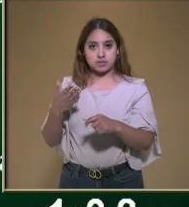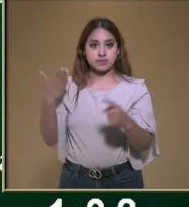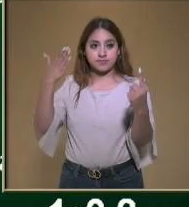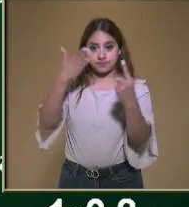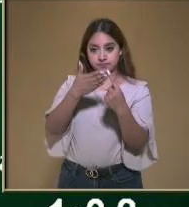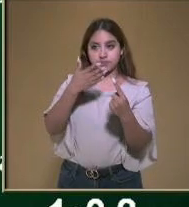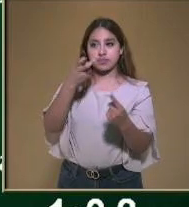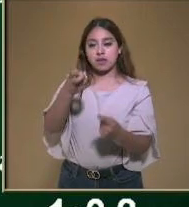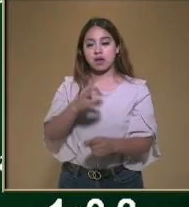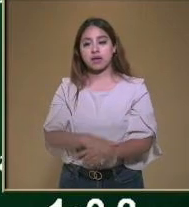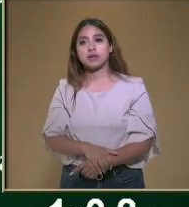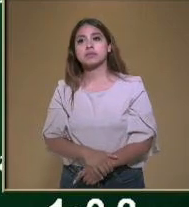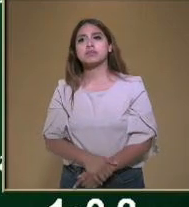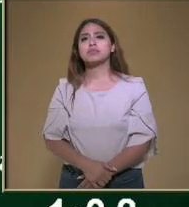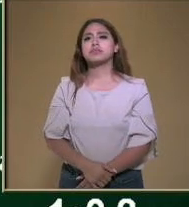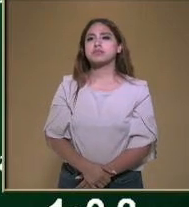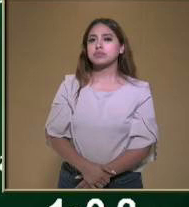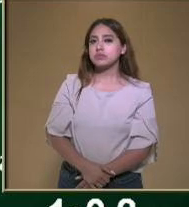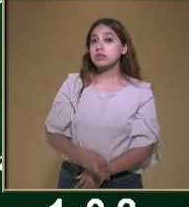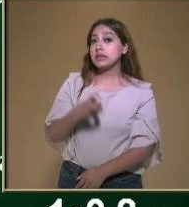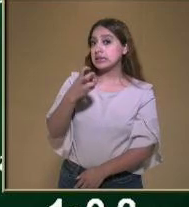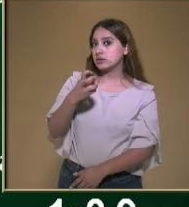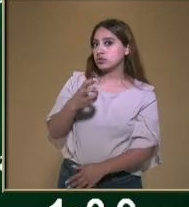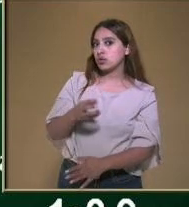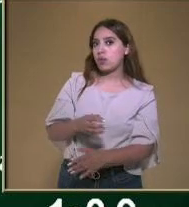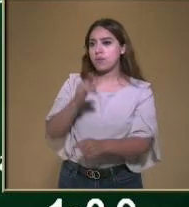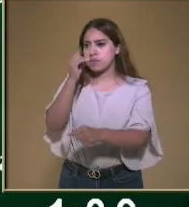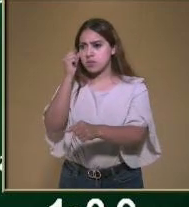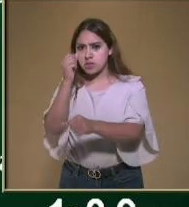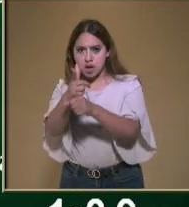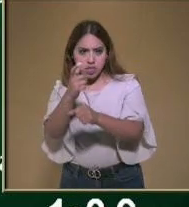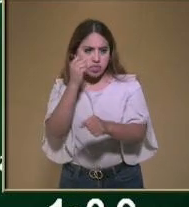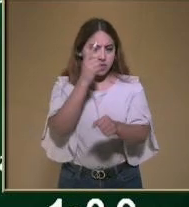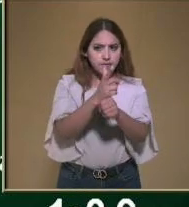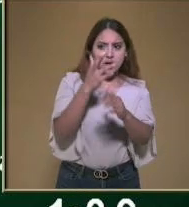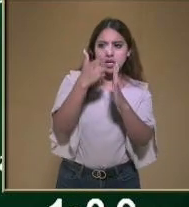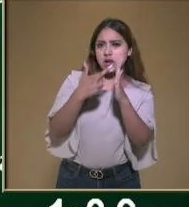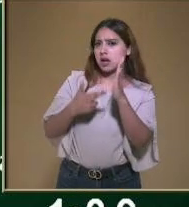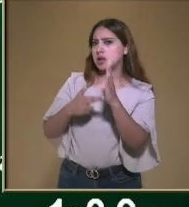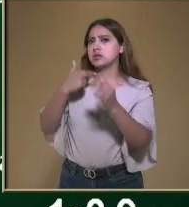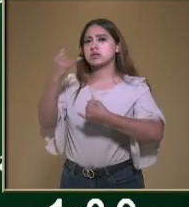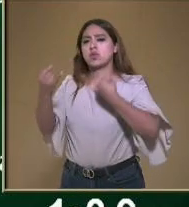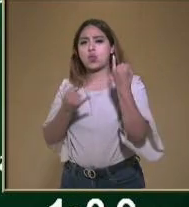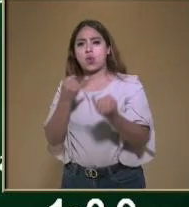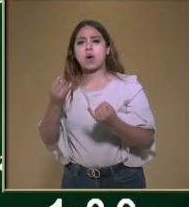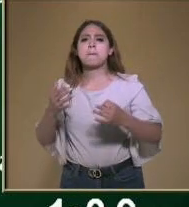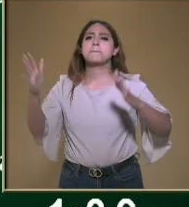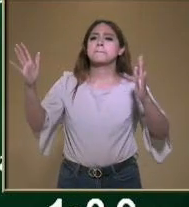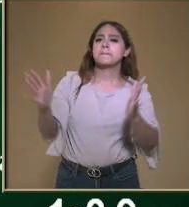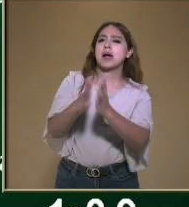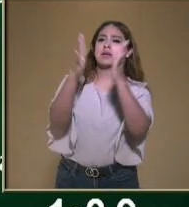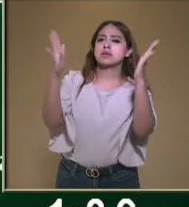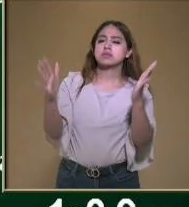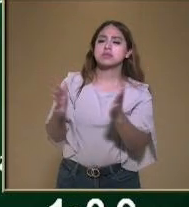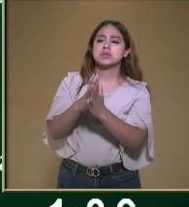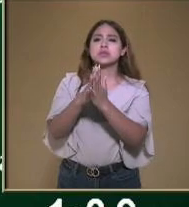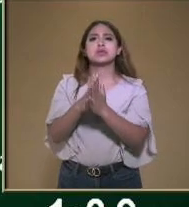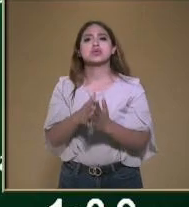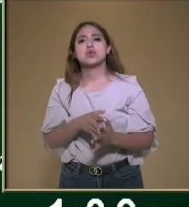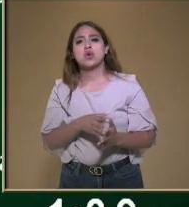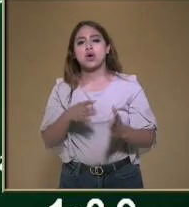al identificar y aceptar las reglas de juego con la intención de favorecer la participación, la interacción motriz y el diálogo,